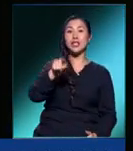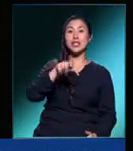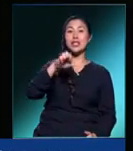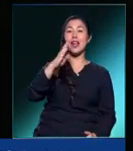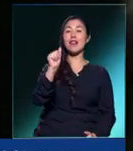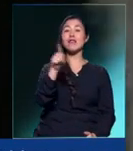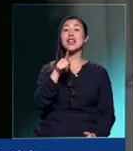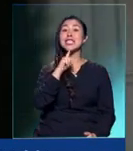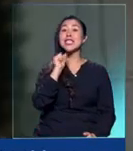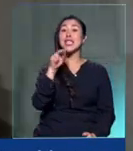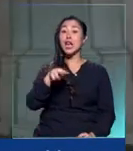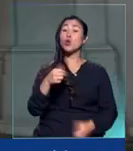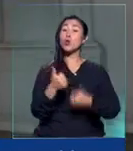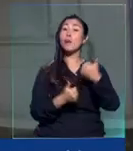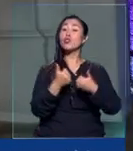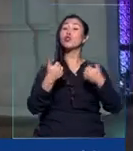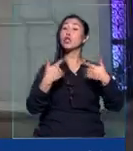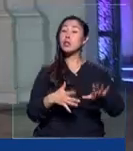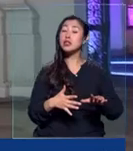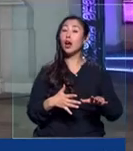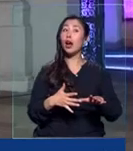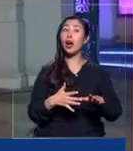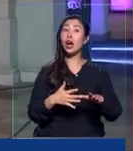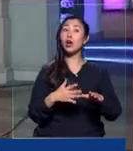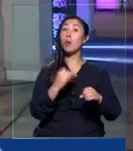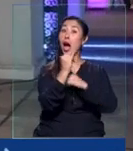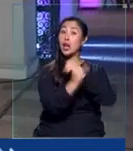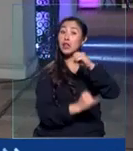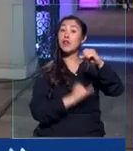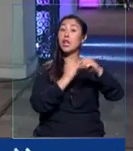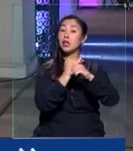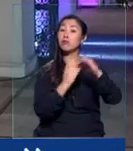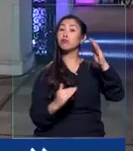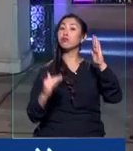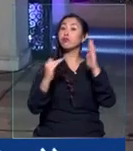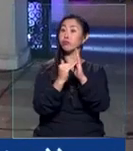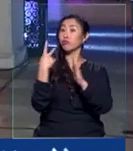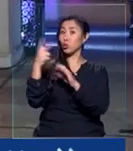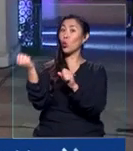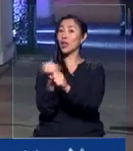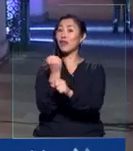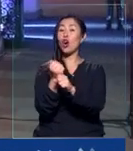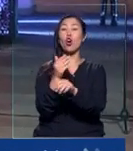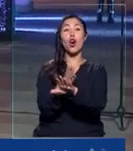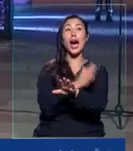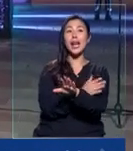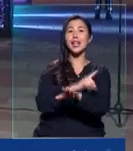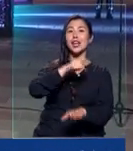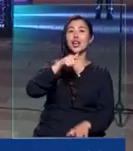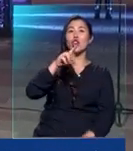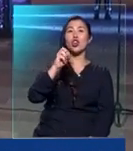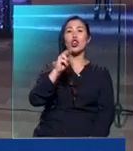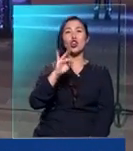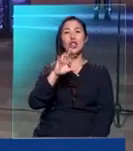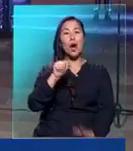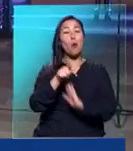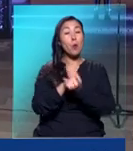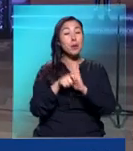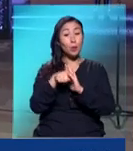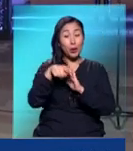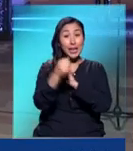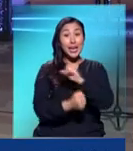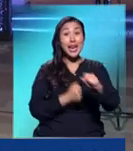una carrera que ya está colocando a nivel internacional sus grandes obras. Había tenido ya éxito con Gloria, película que